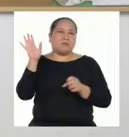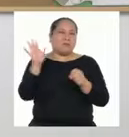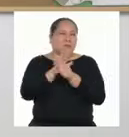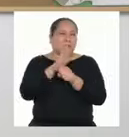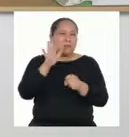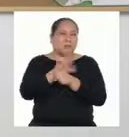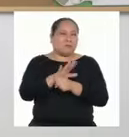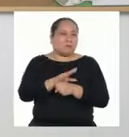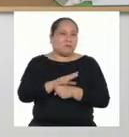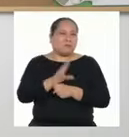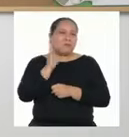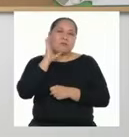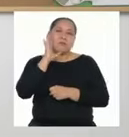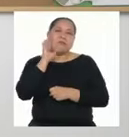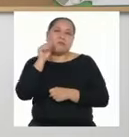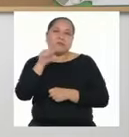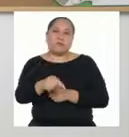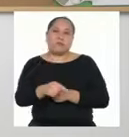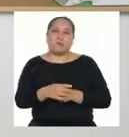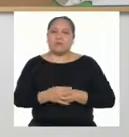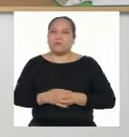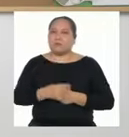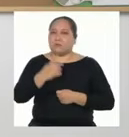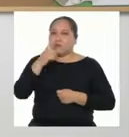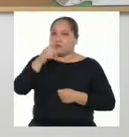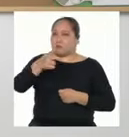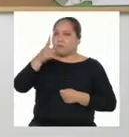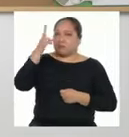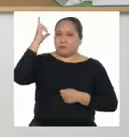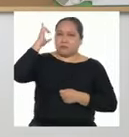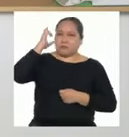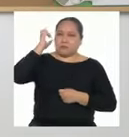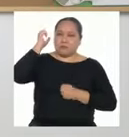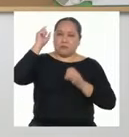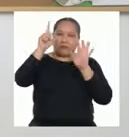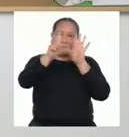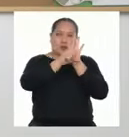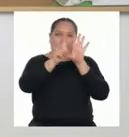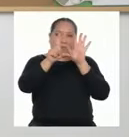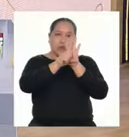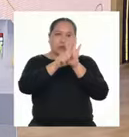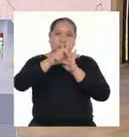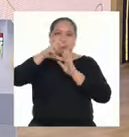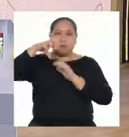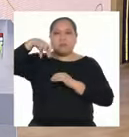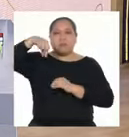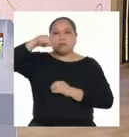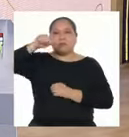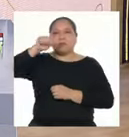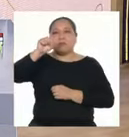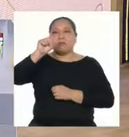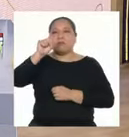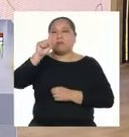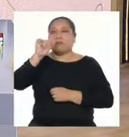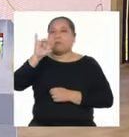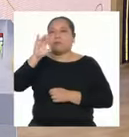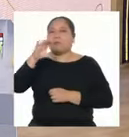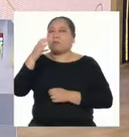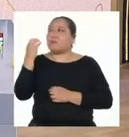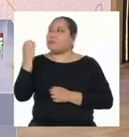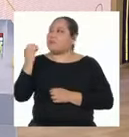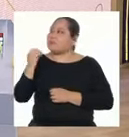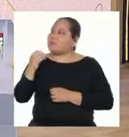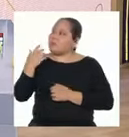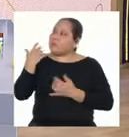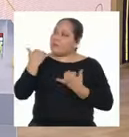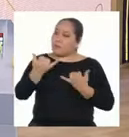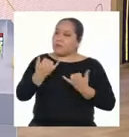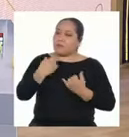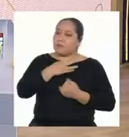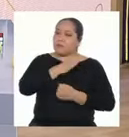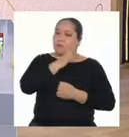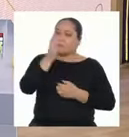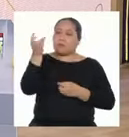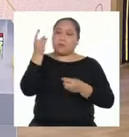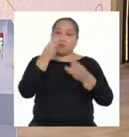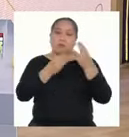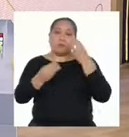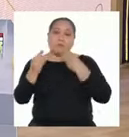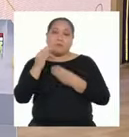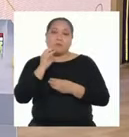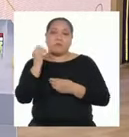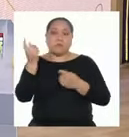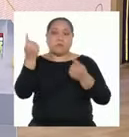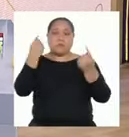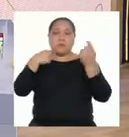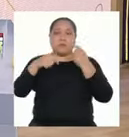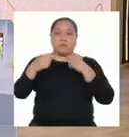contamine. Jonathan, ¿has escuchado de la ley del plástico? Sé que ahora, cuando vas a los mercados o a tiendas